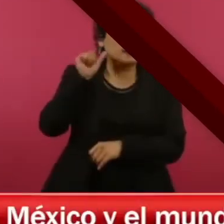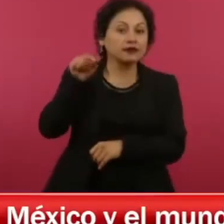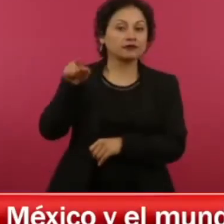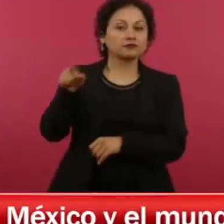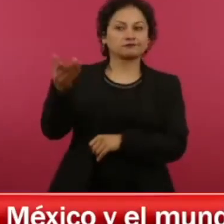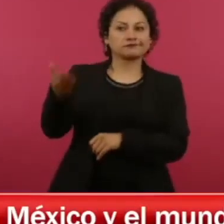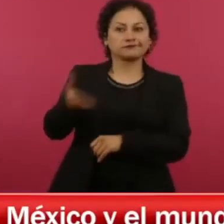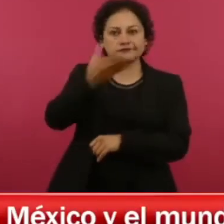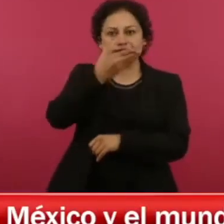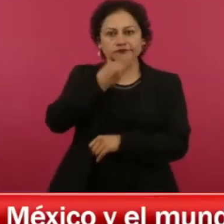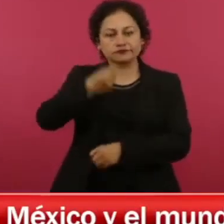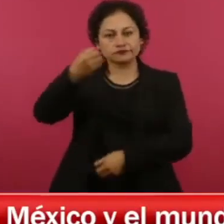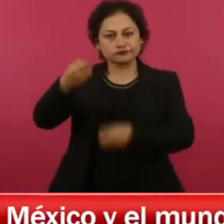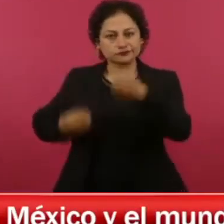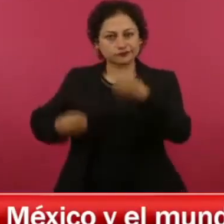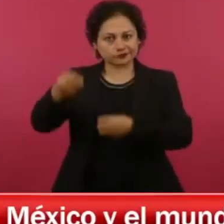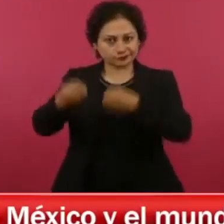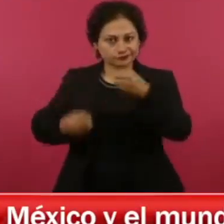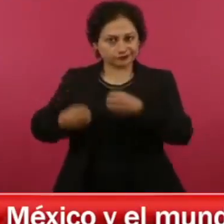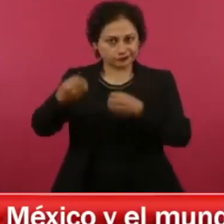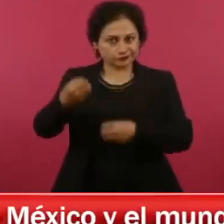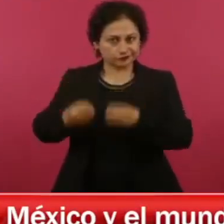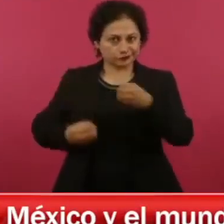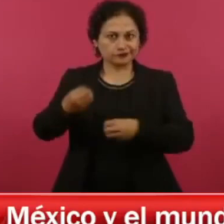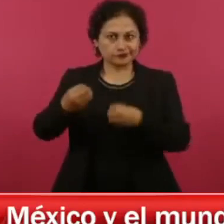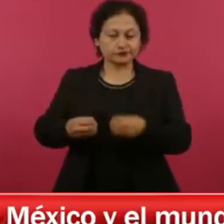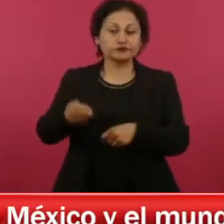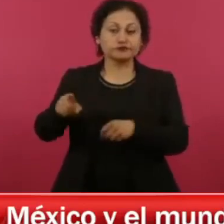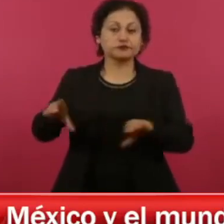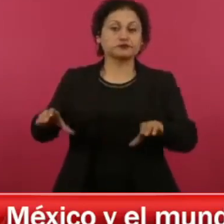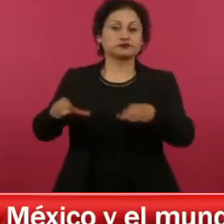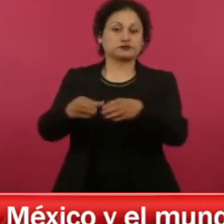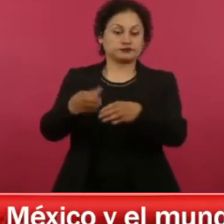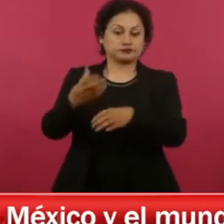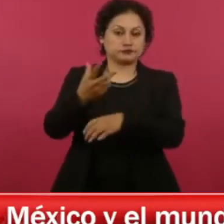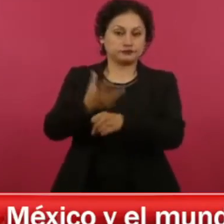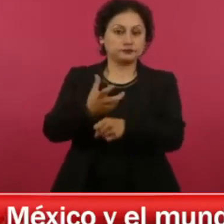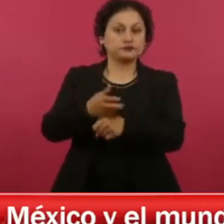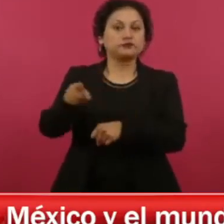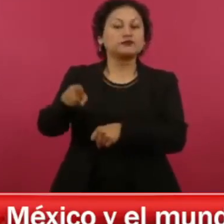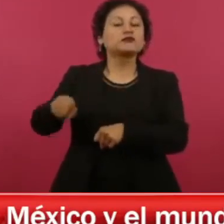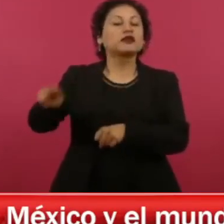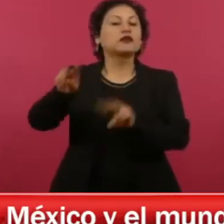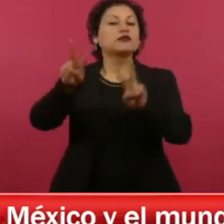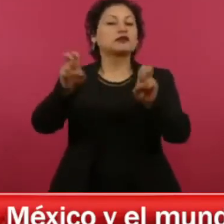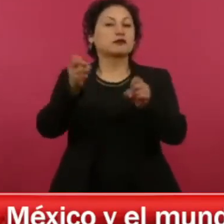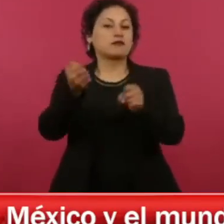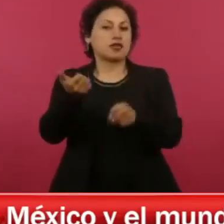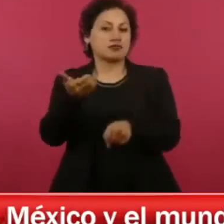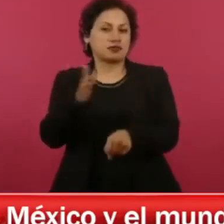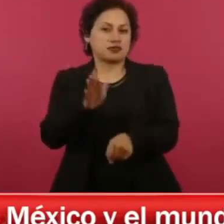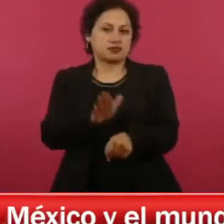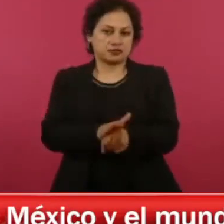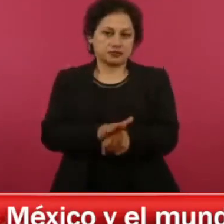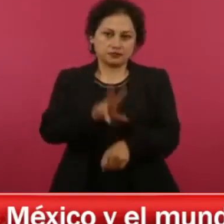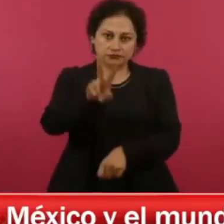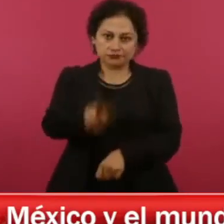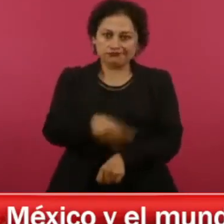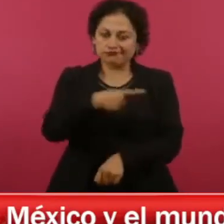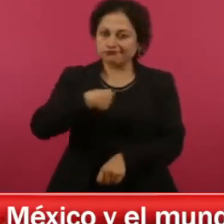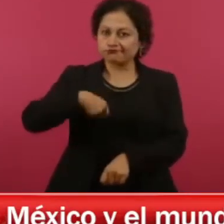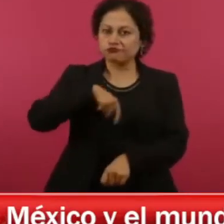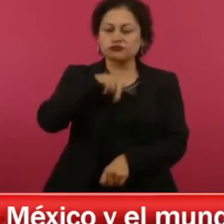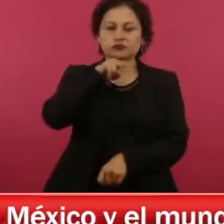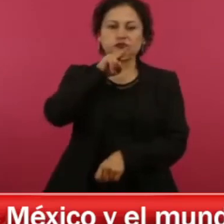Luján de Distrito en materia administrativa informarlo sobre todo por la preocupación respecto a que se está